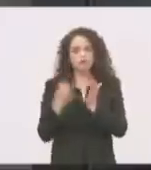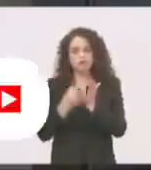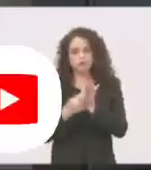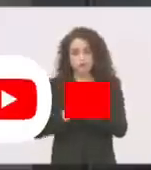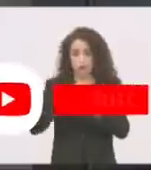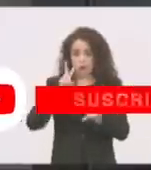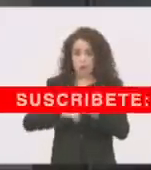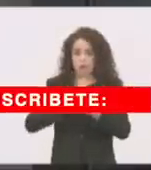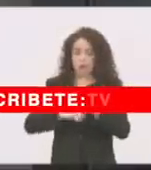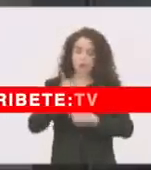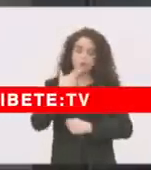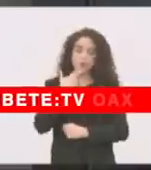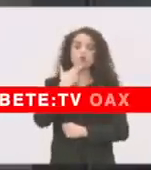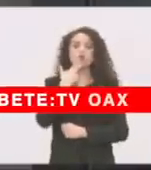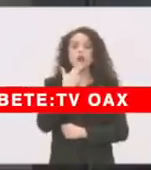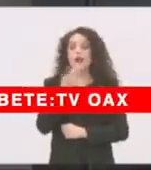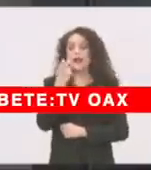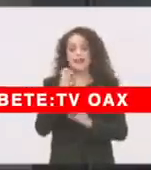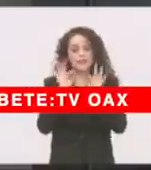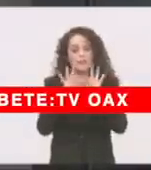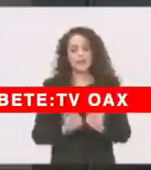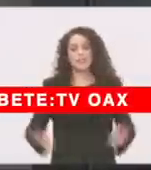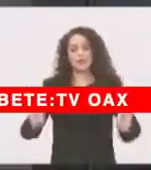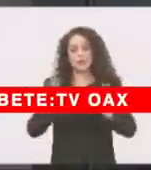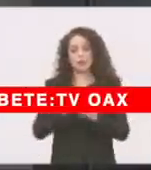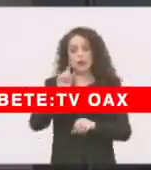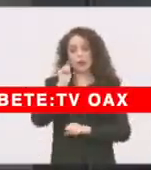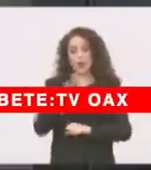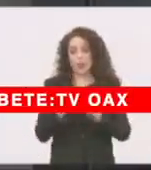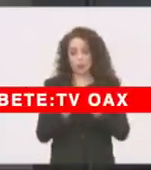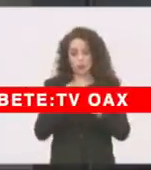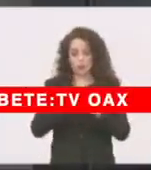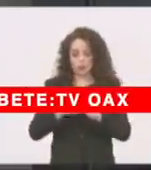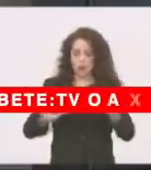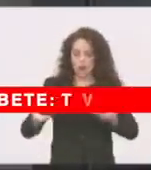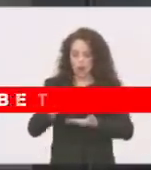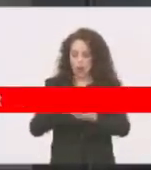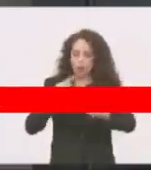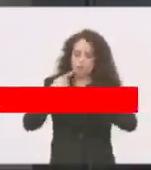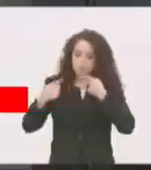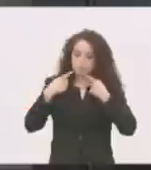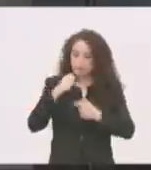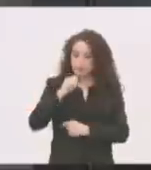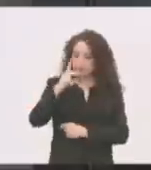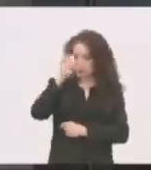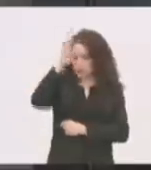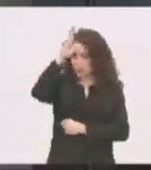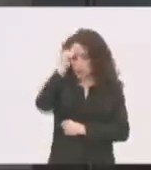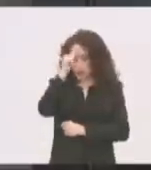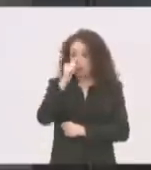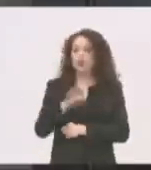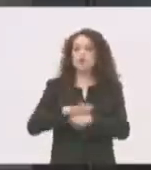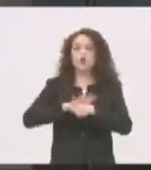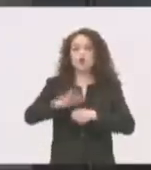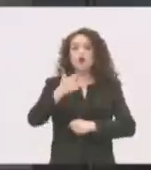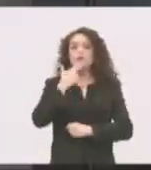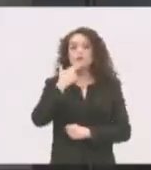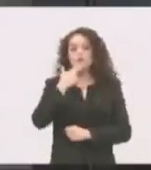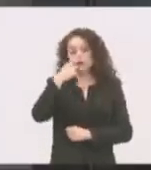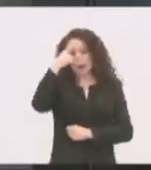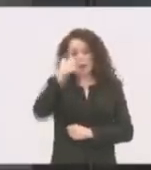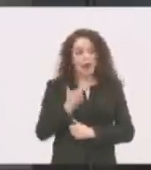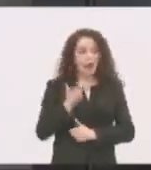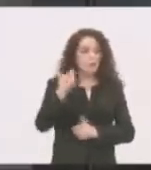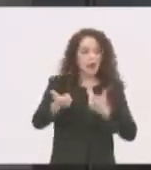preciosos. En ello, era fundamental el consenso social en torno al objeto específico a usar como dinero y